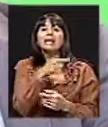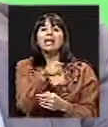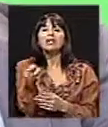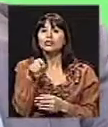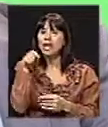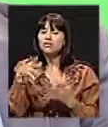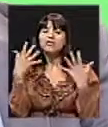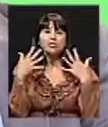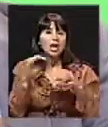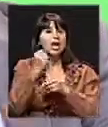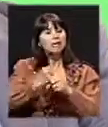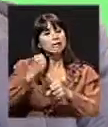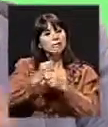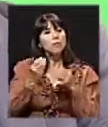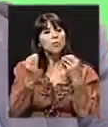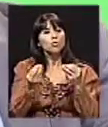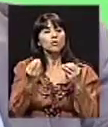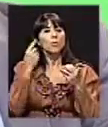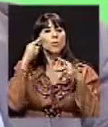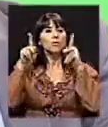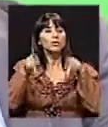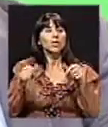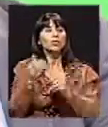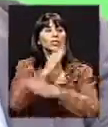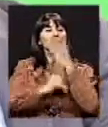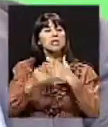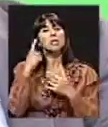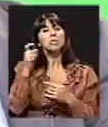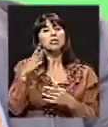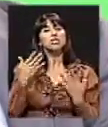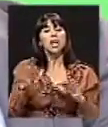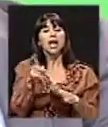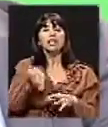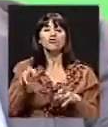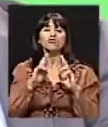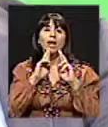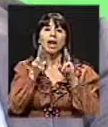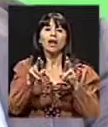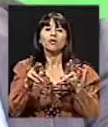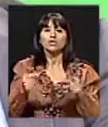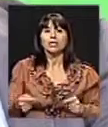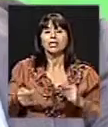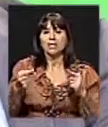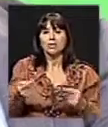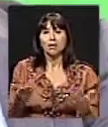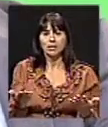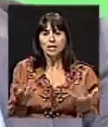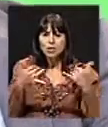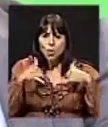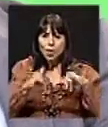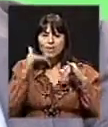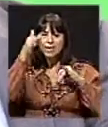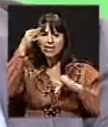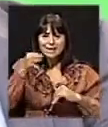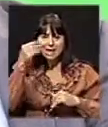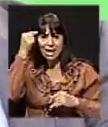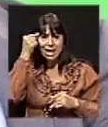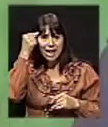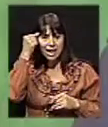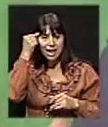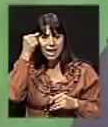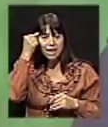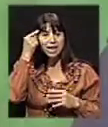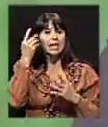por las personas con discapacidad porque regalaron sillas. O sea, todavía se piensa que la visión que se tiene que